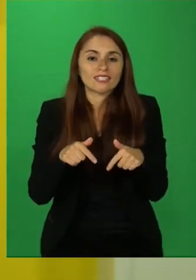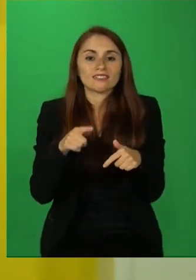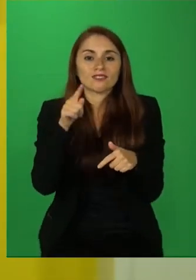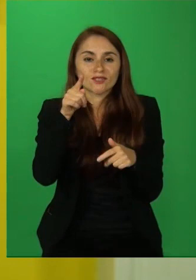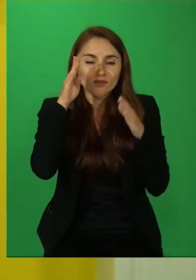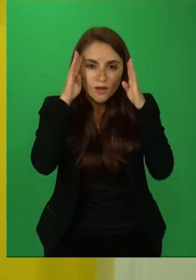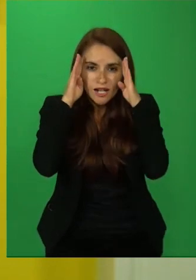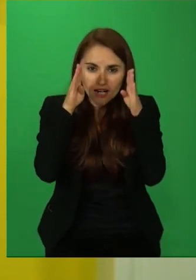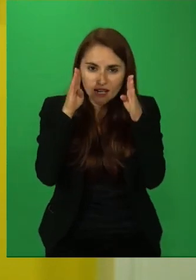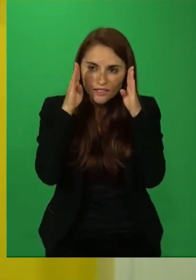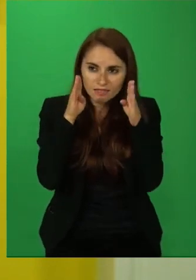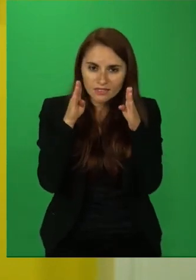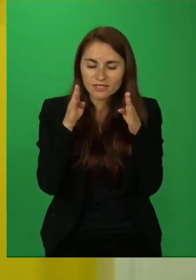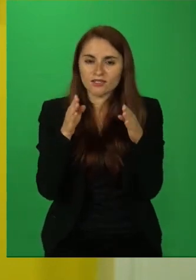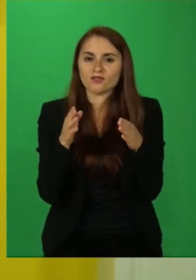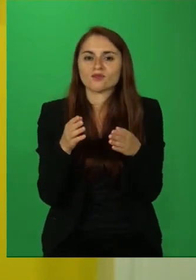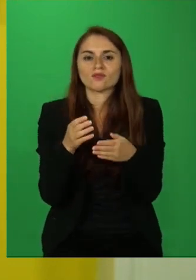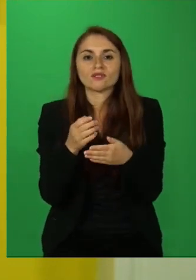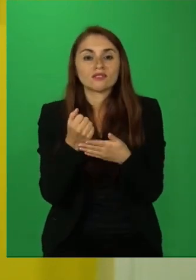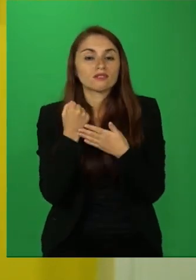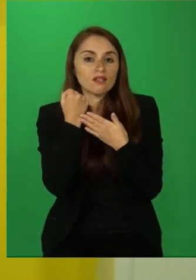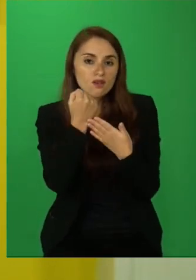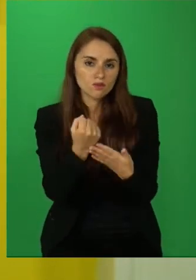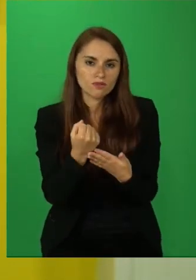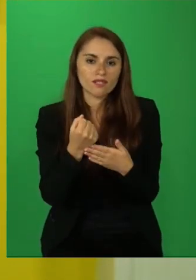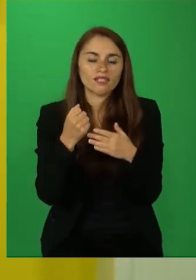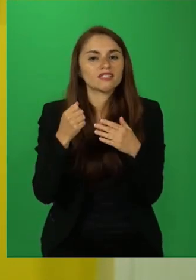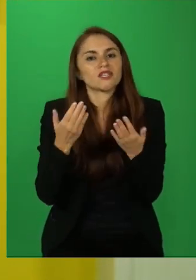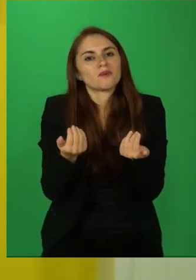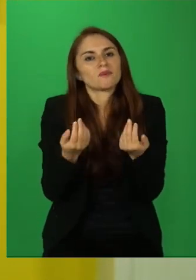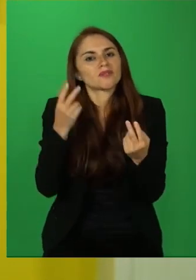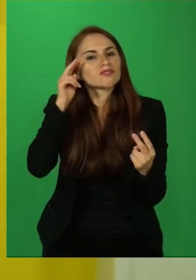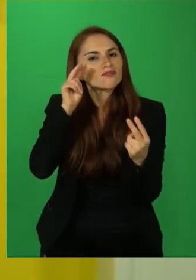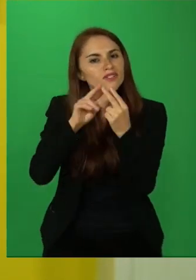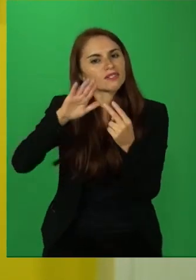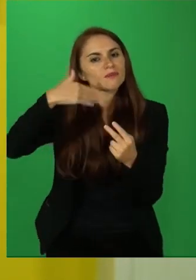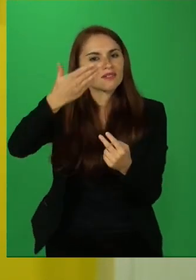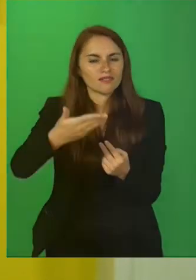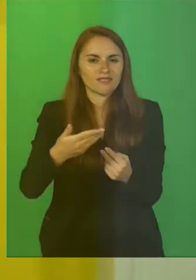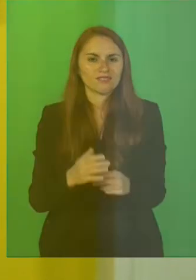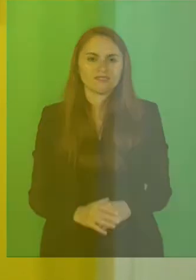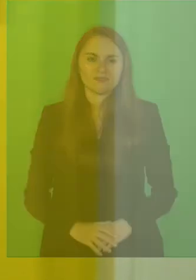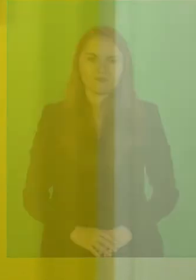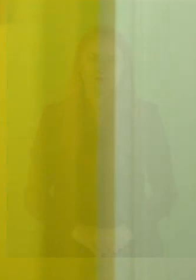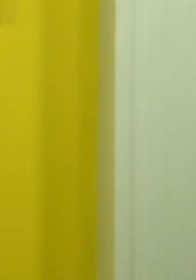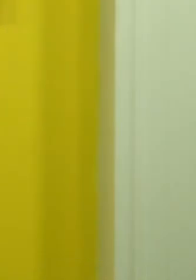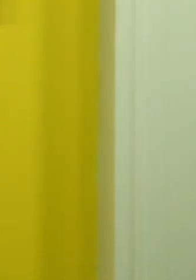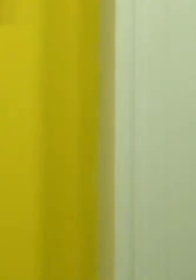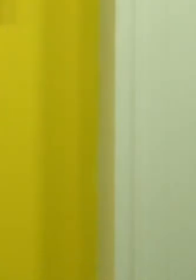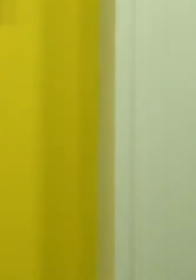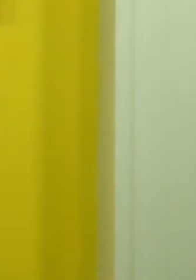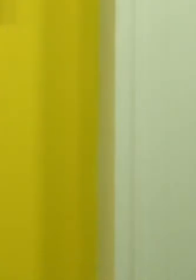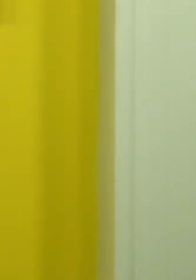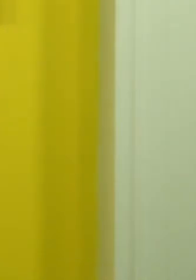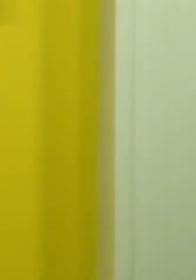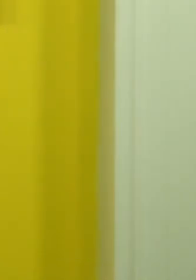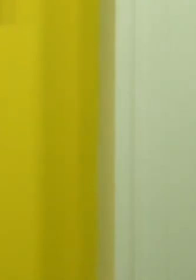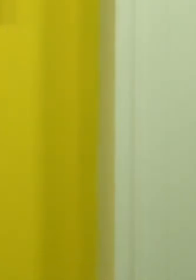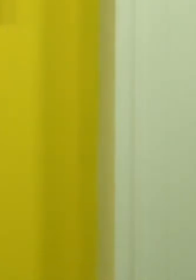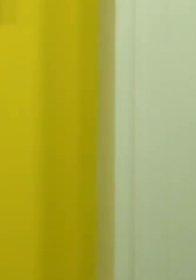de tu utilidad y espero verte en otra ocasión. Cuídate. Muy buenas